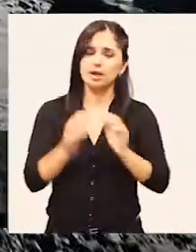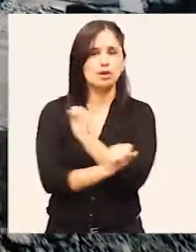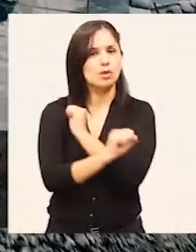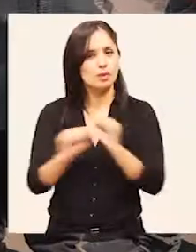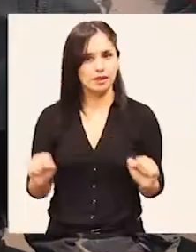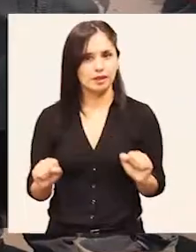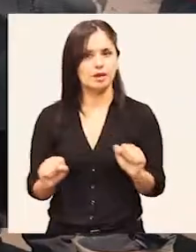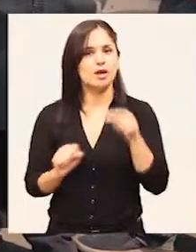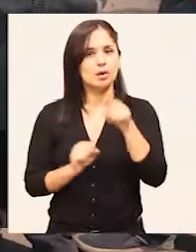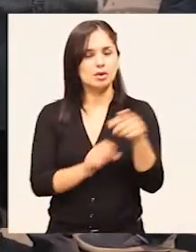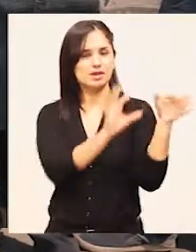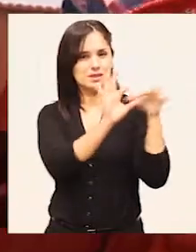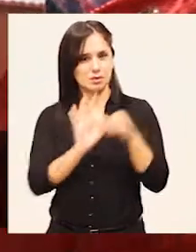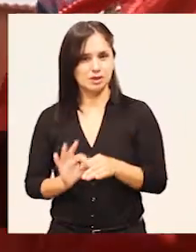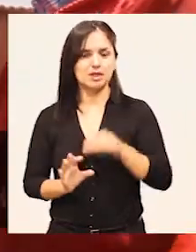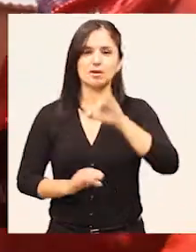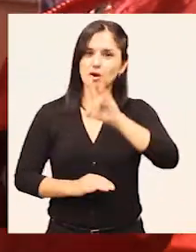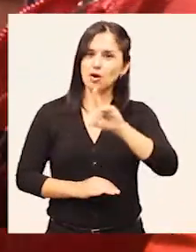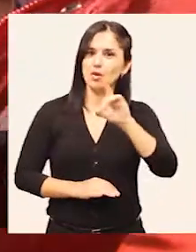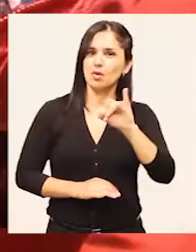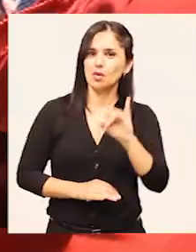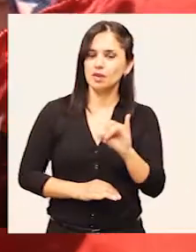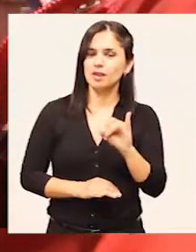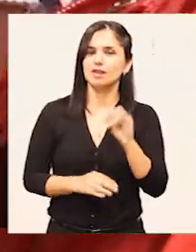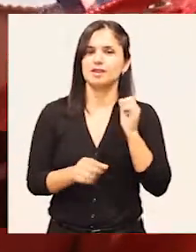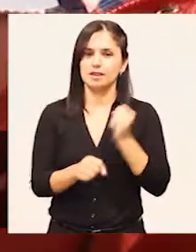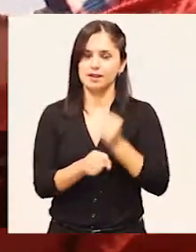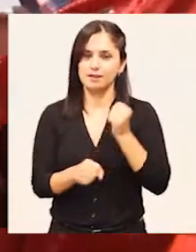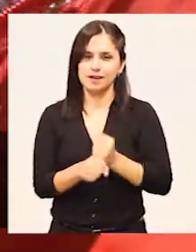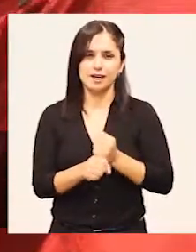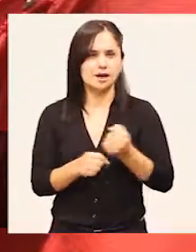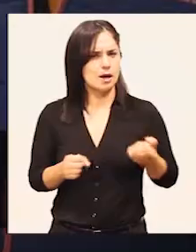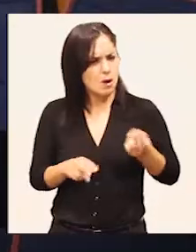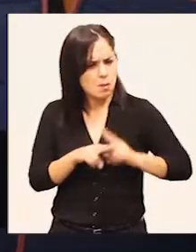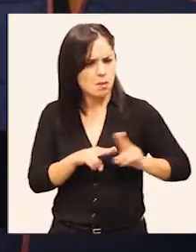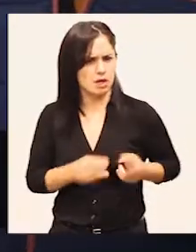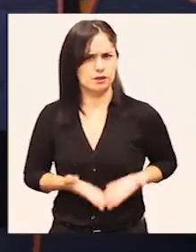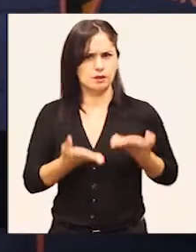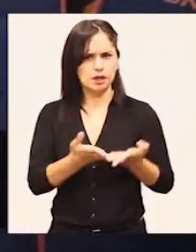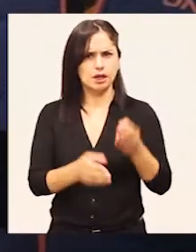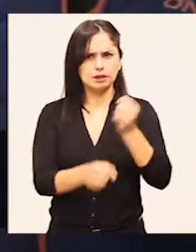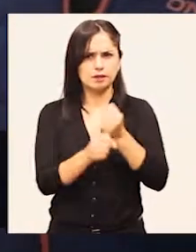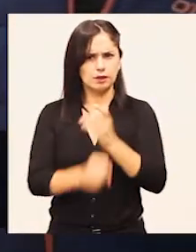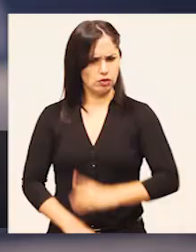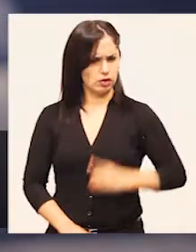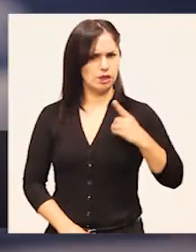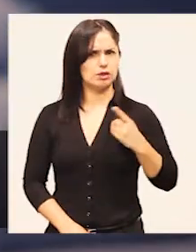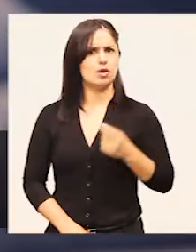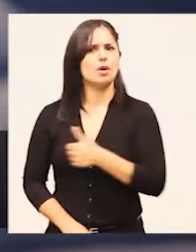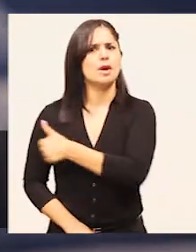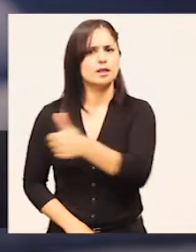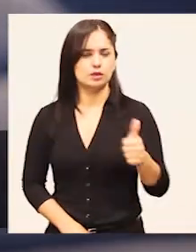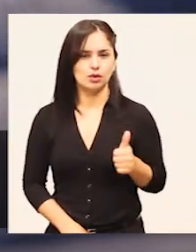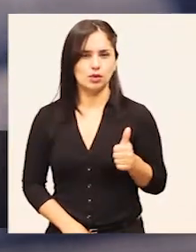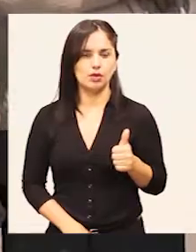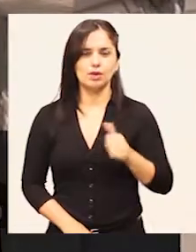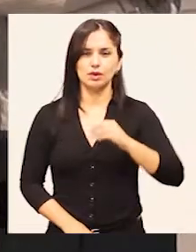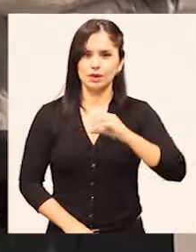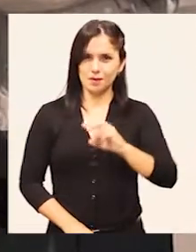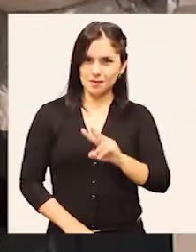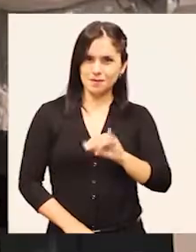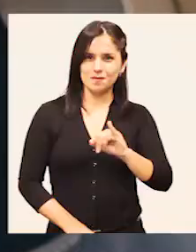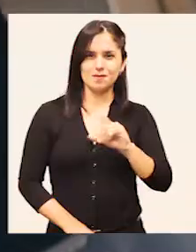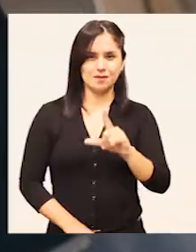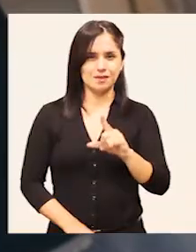Y por eso la UDI se pone en acción trabajando para generar empleos dignos para todos. Carlos Vilches, el